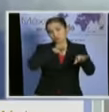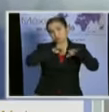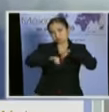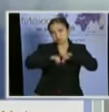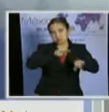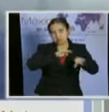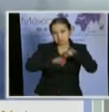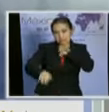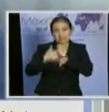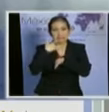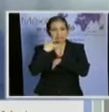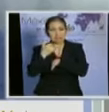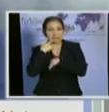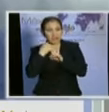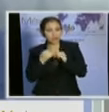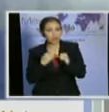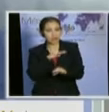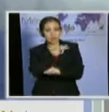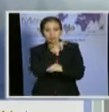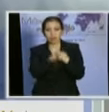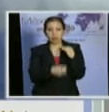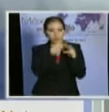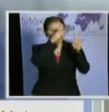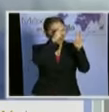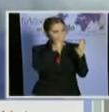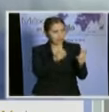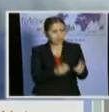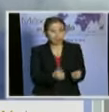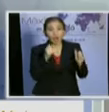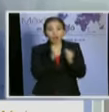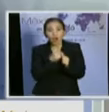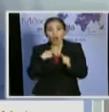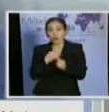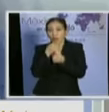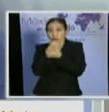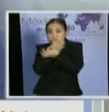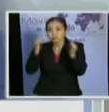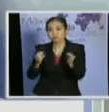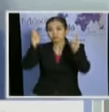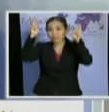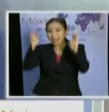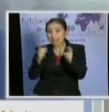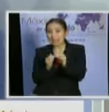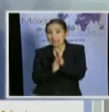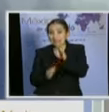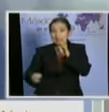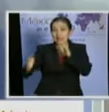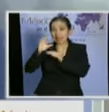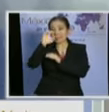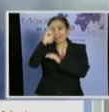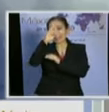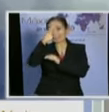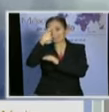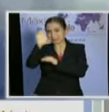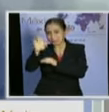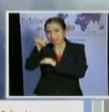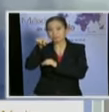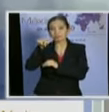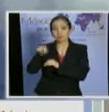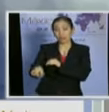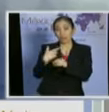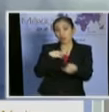trabajando intensamente en todos estos temas. A través de nuestra campaña Crece se han hecho una serie, yo creo que